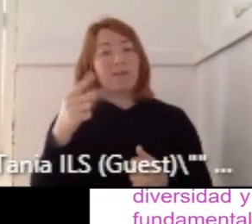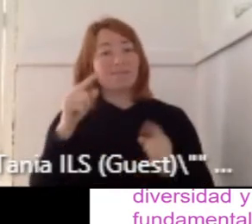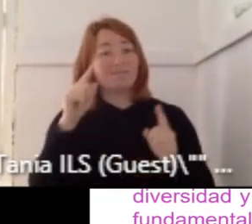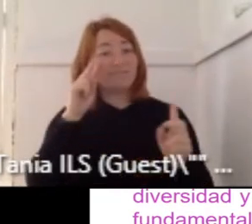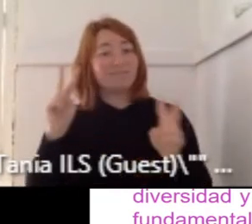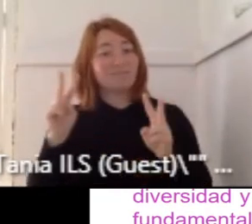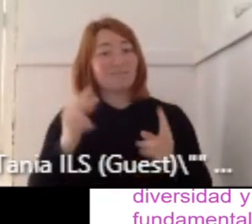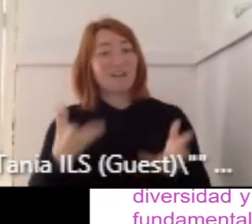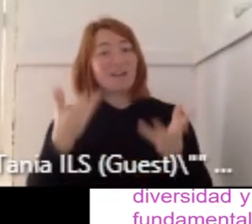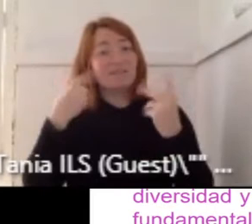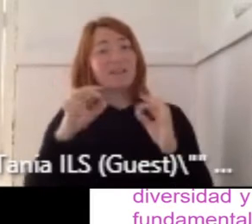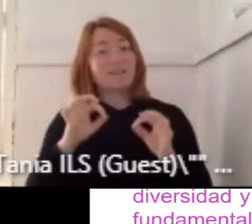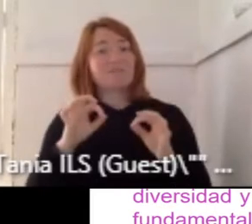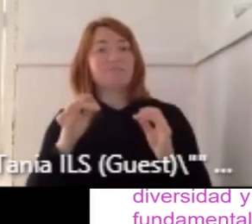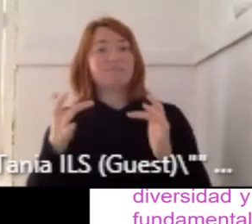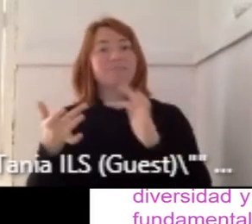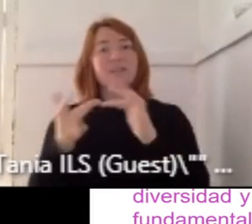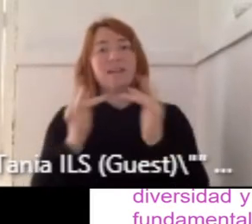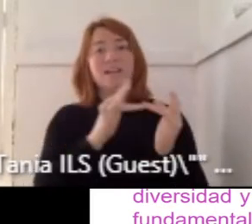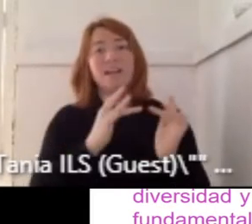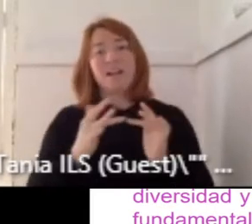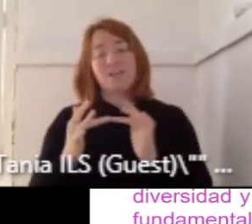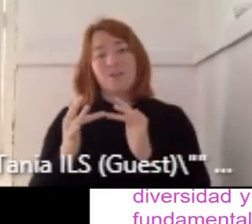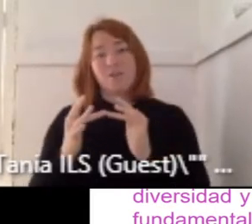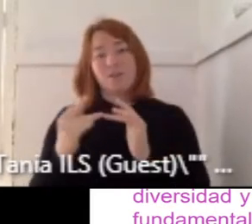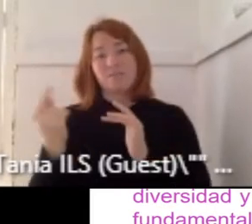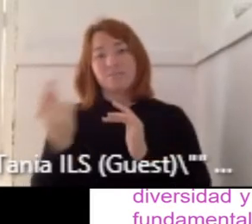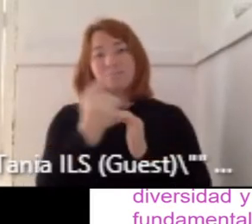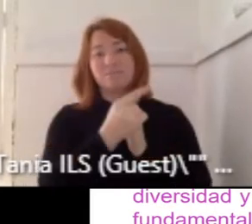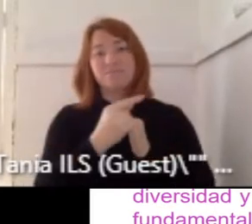podría ser transformada y reconocer